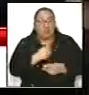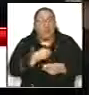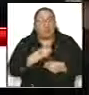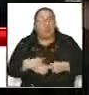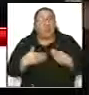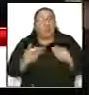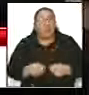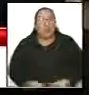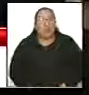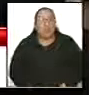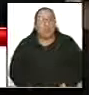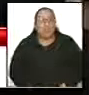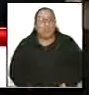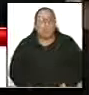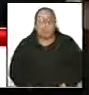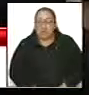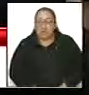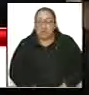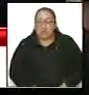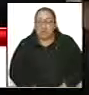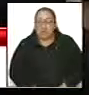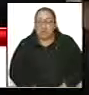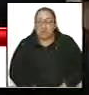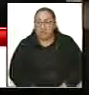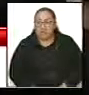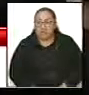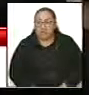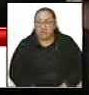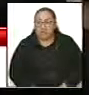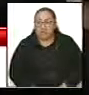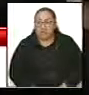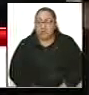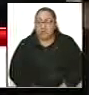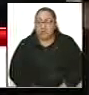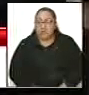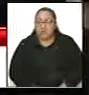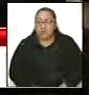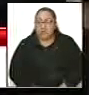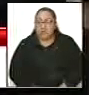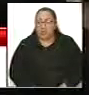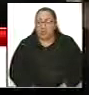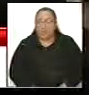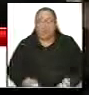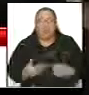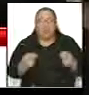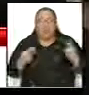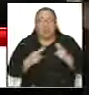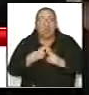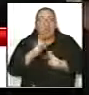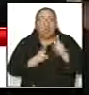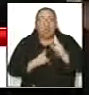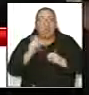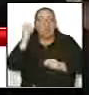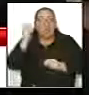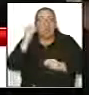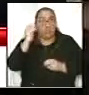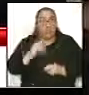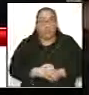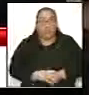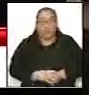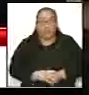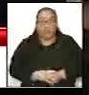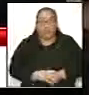podamos hoy día dar algún paso significativo para poder encontrar algunas alternativas